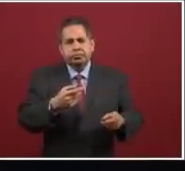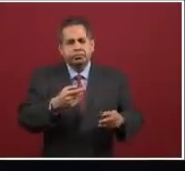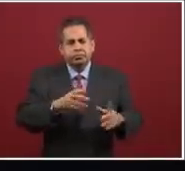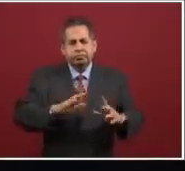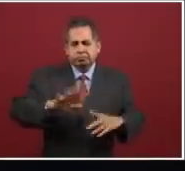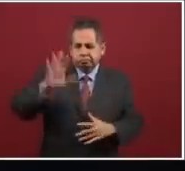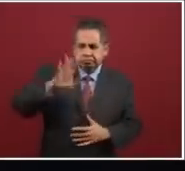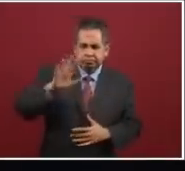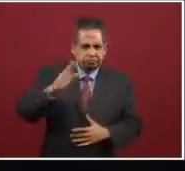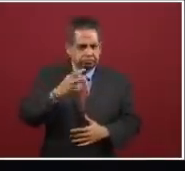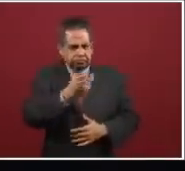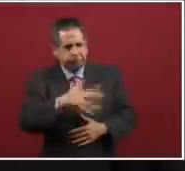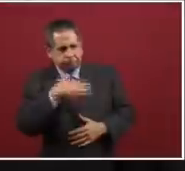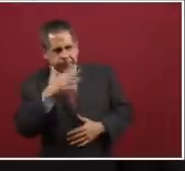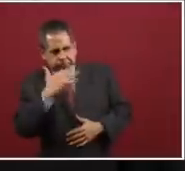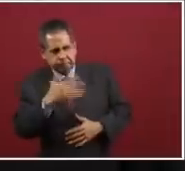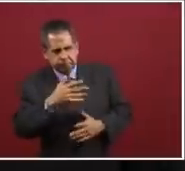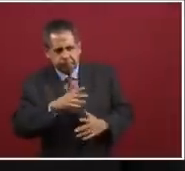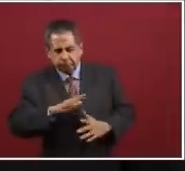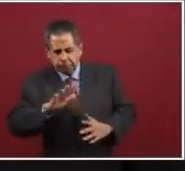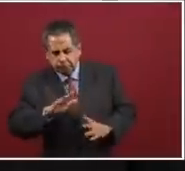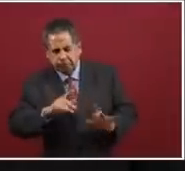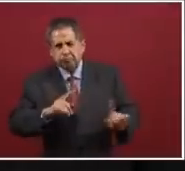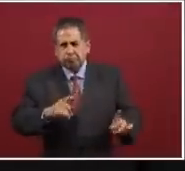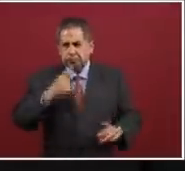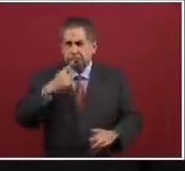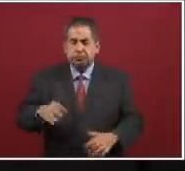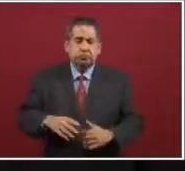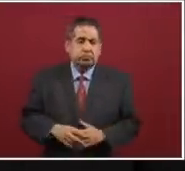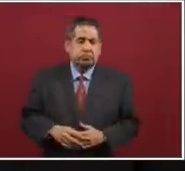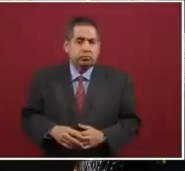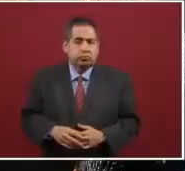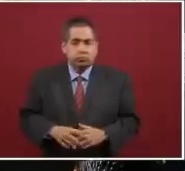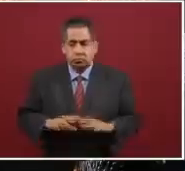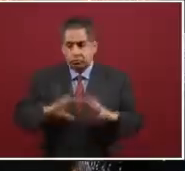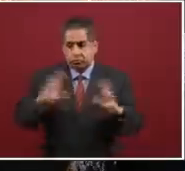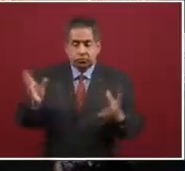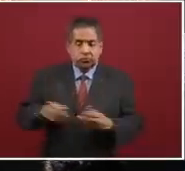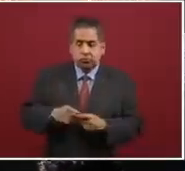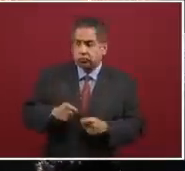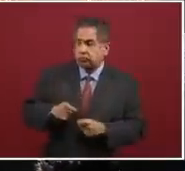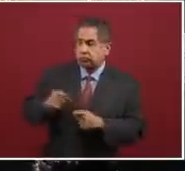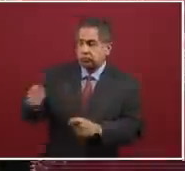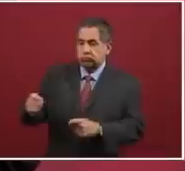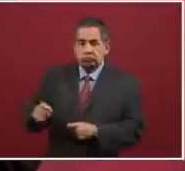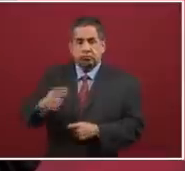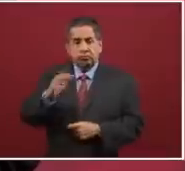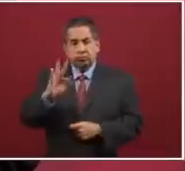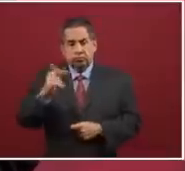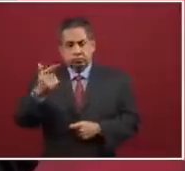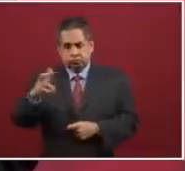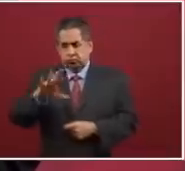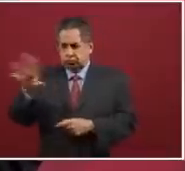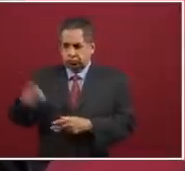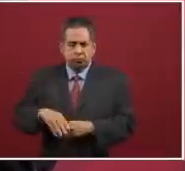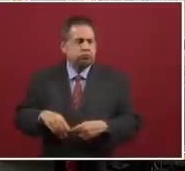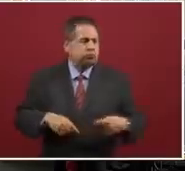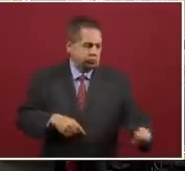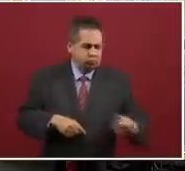presuntos delitos, todo lo que se ha entregado a la Fiscalía General.